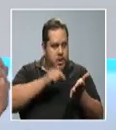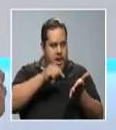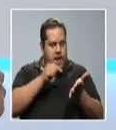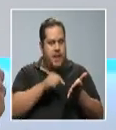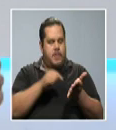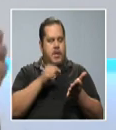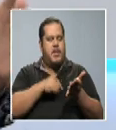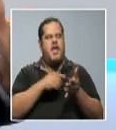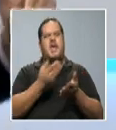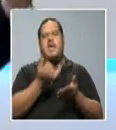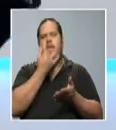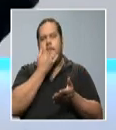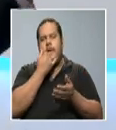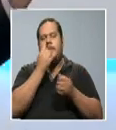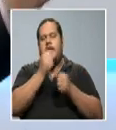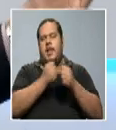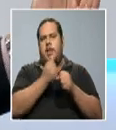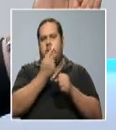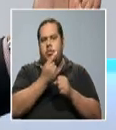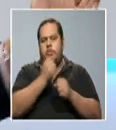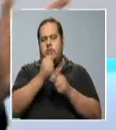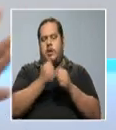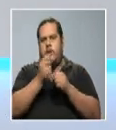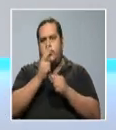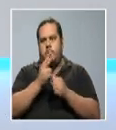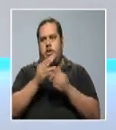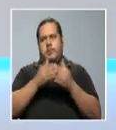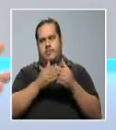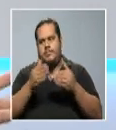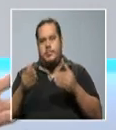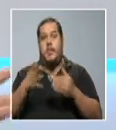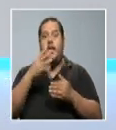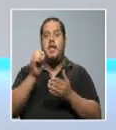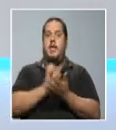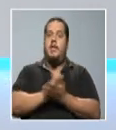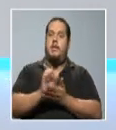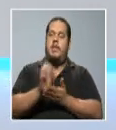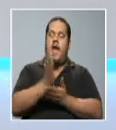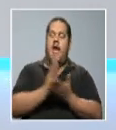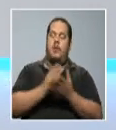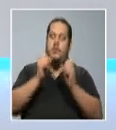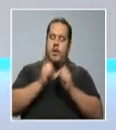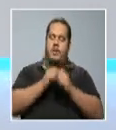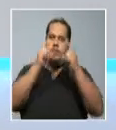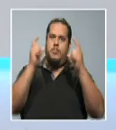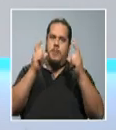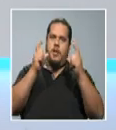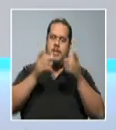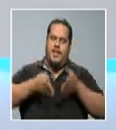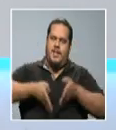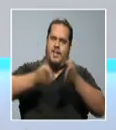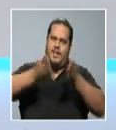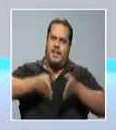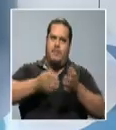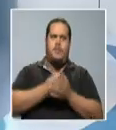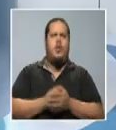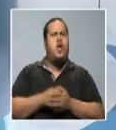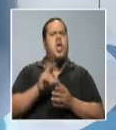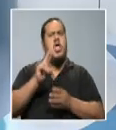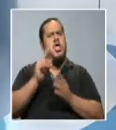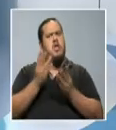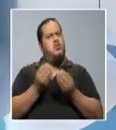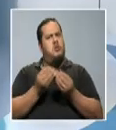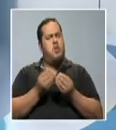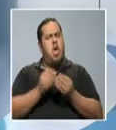qué sucede el año 2, el 3 y así en adelante. Y evitar alguna sorpresa en el camino. Y que no le dé miedo a la gente de